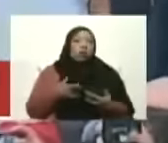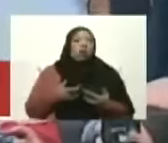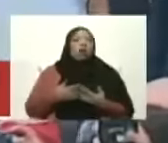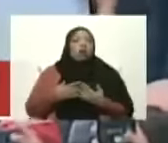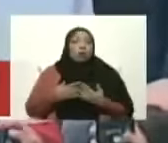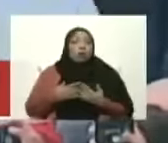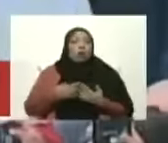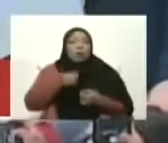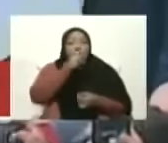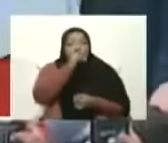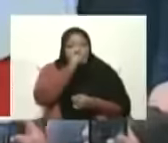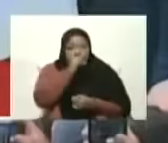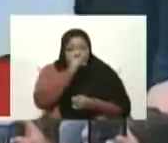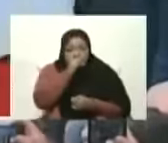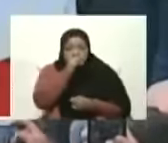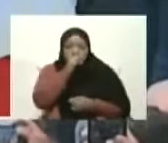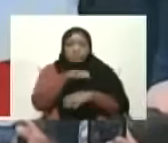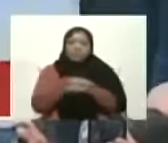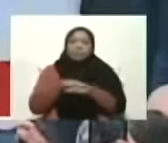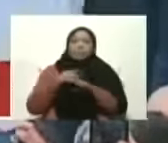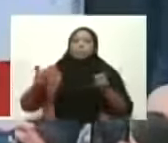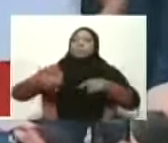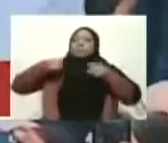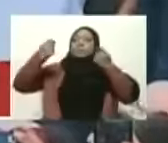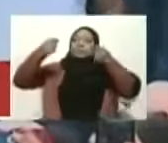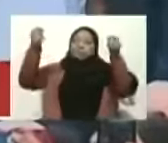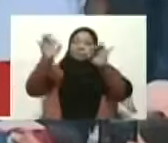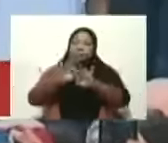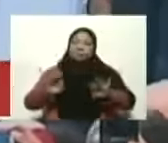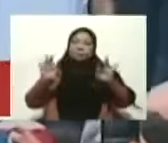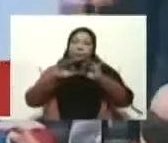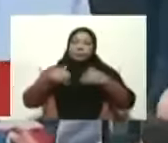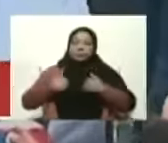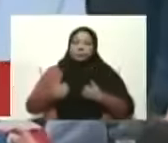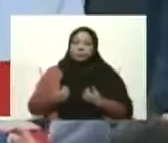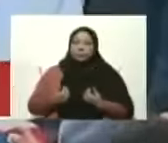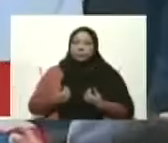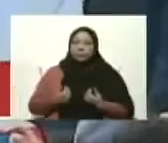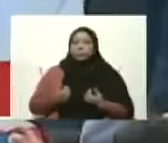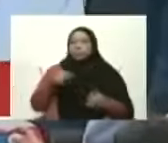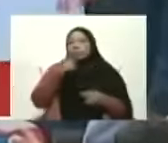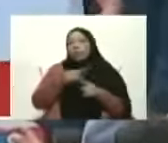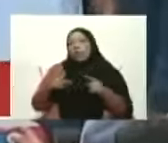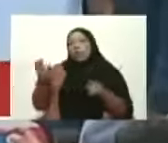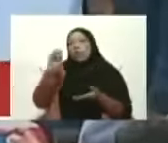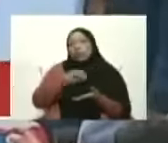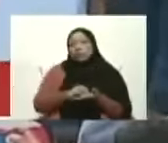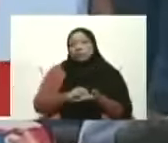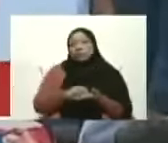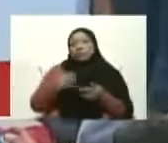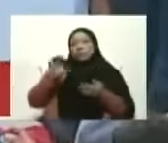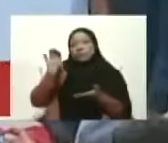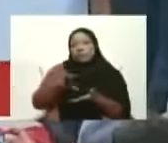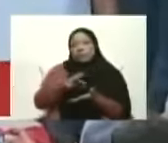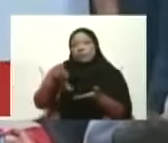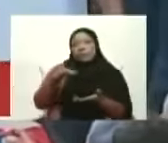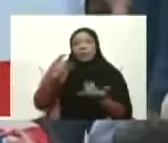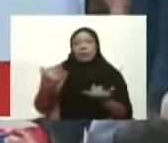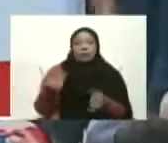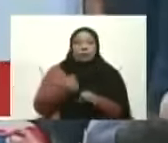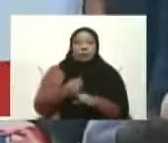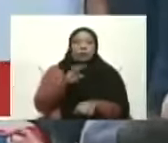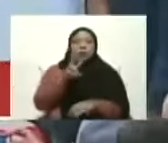¿Ustedes saben por qué? Porque ya lo tienen cantado. otra vez van a cantar fraude